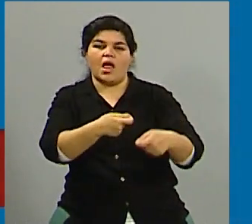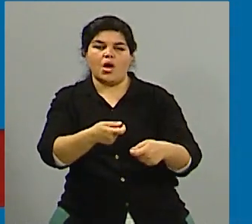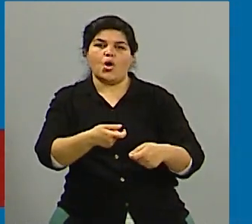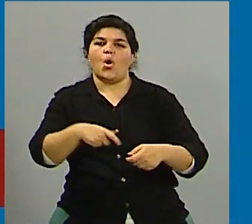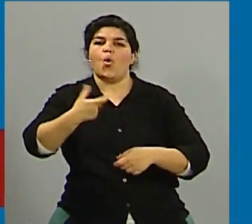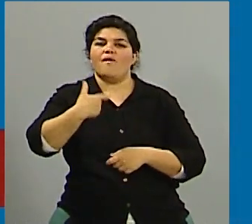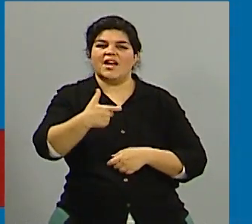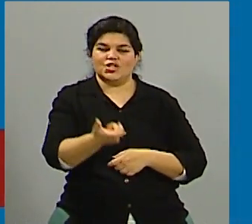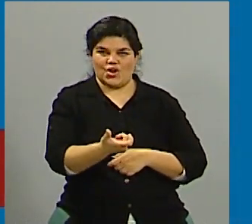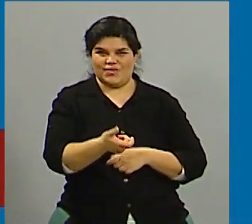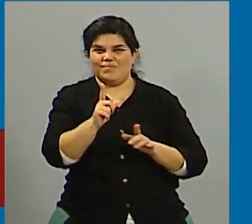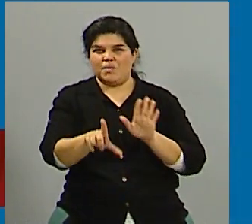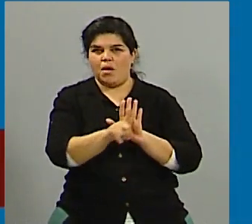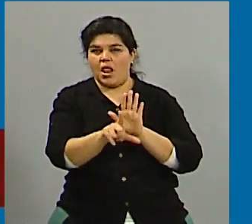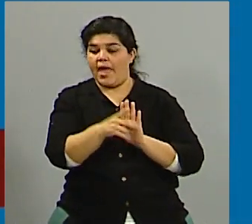junio,